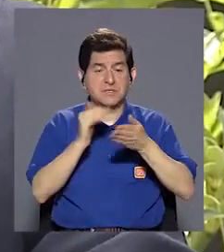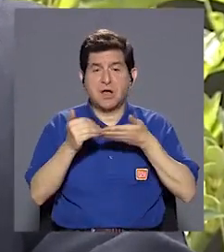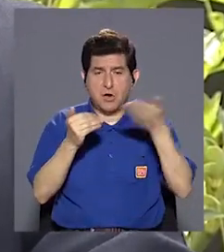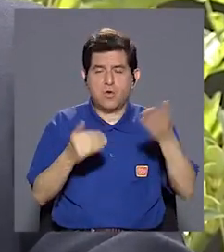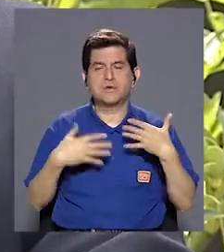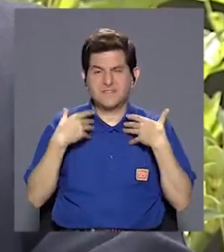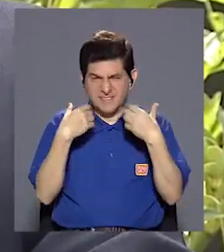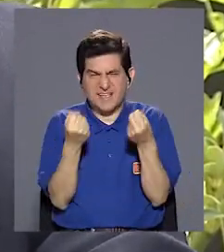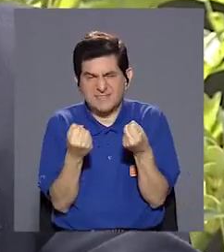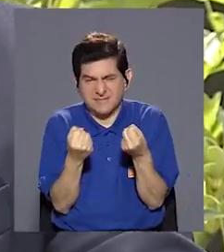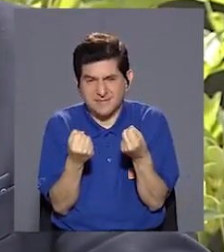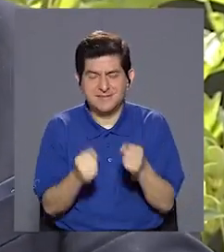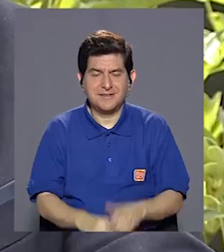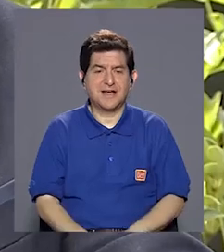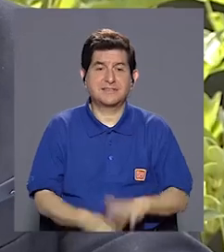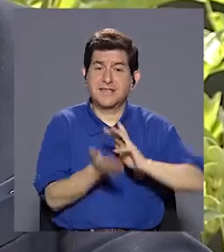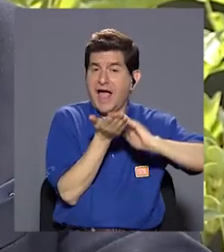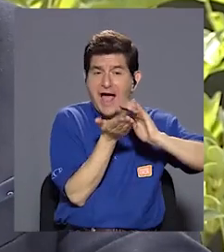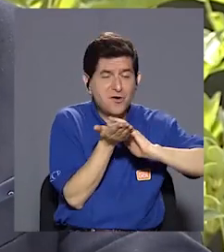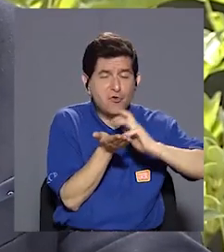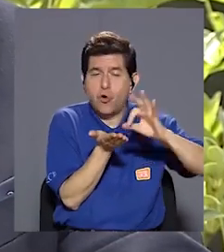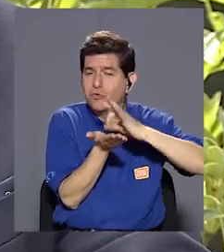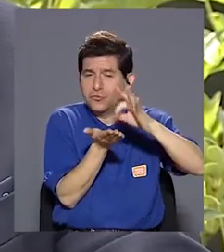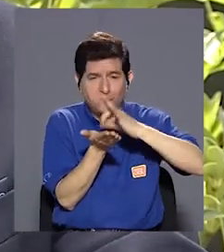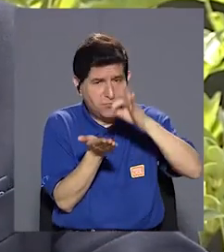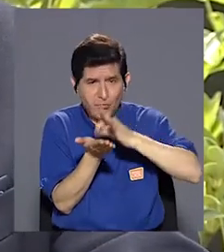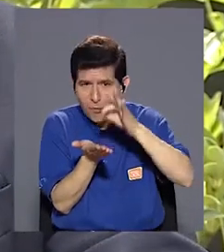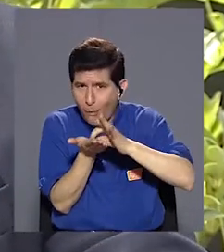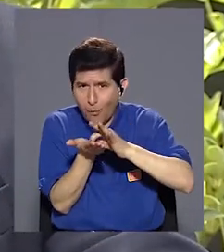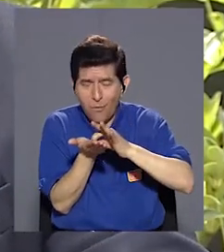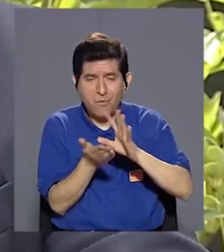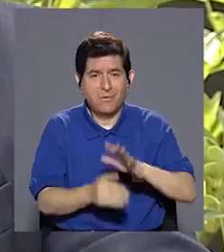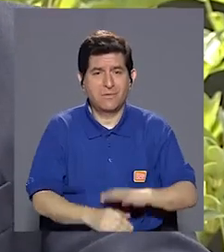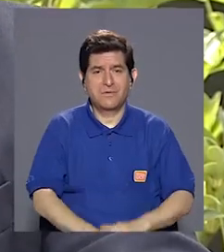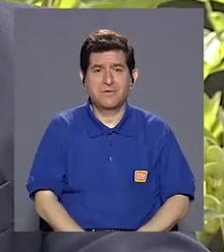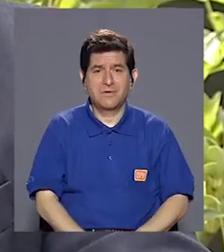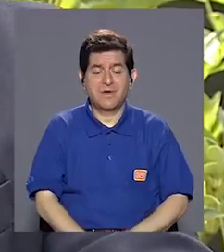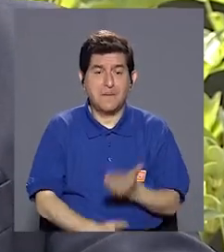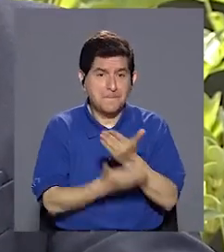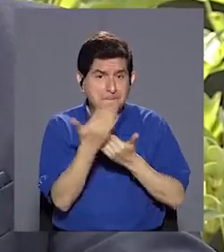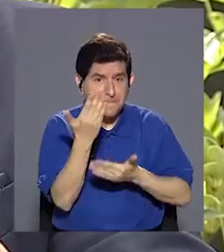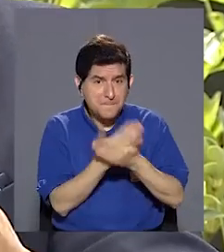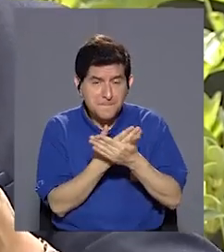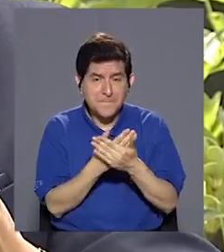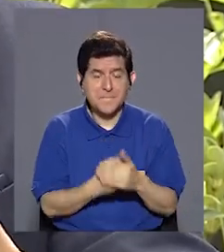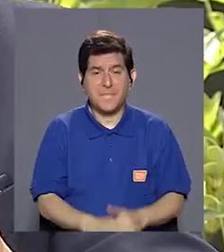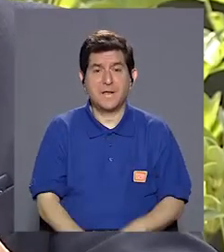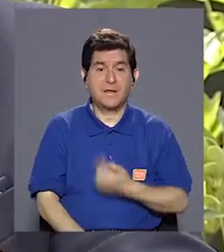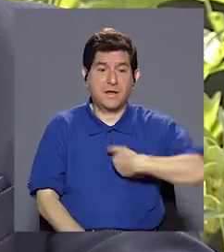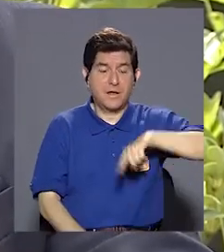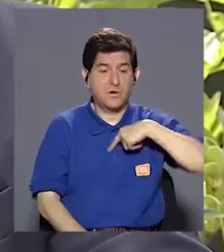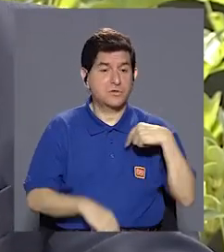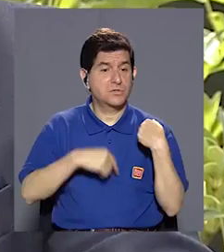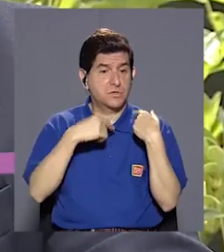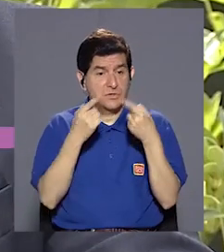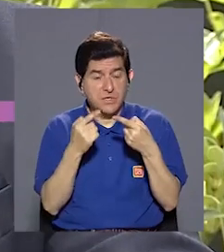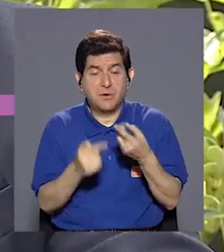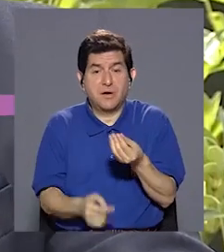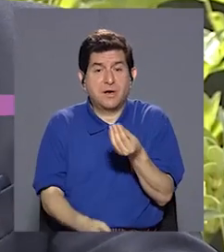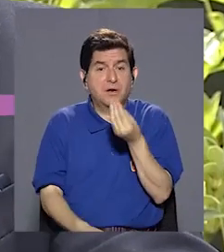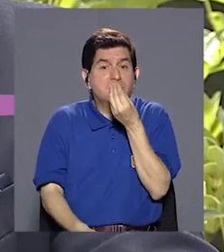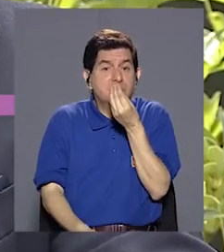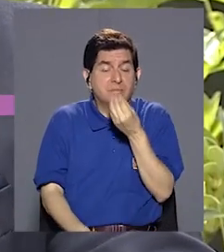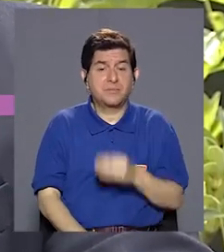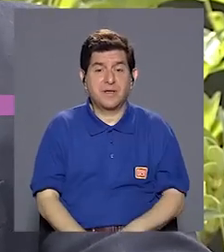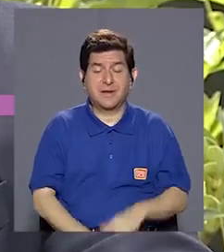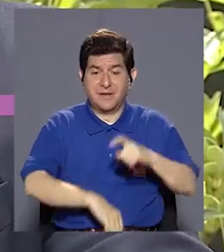para hablar más de cosas más saludables, el arroz, ¿verdad? O los frijoles. Si manipulamos con las manos y nos llevamos eso a la